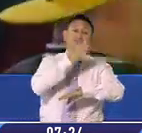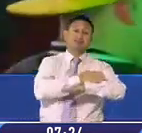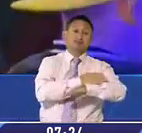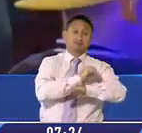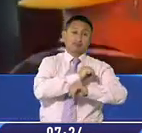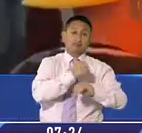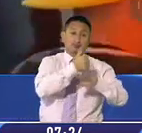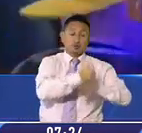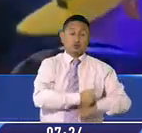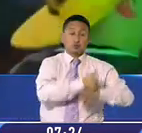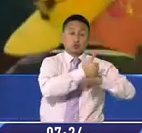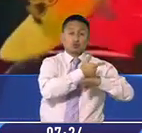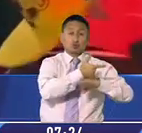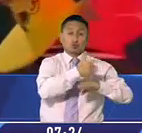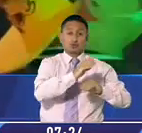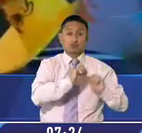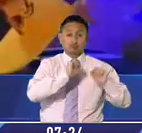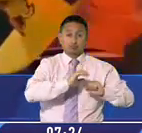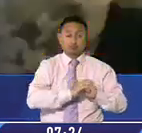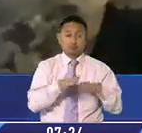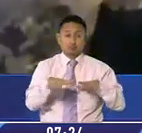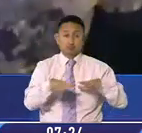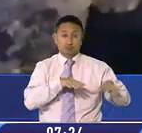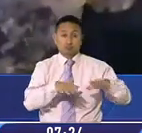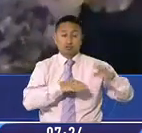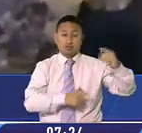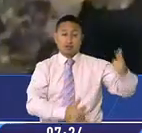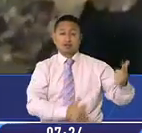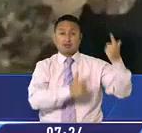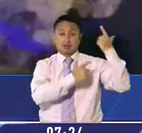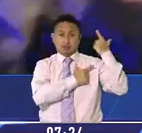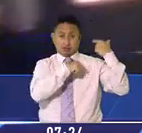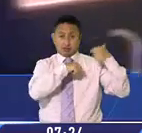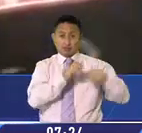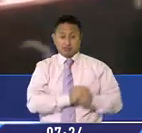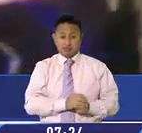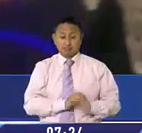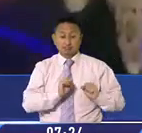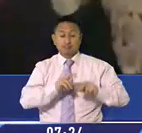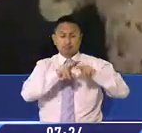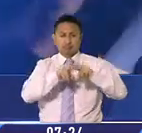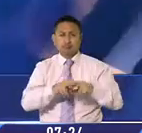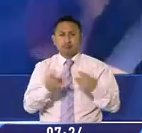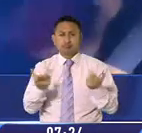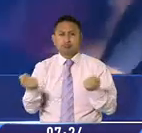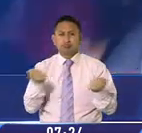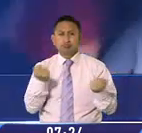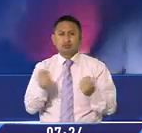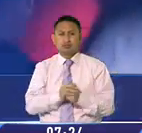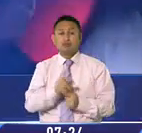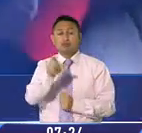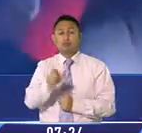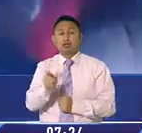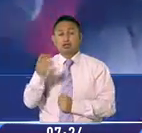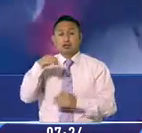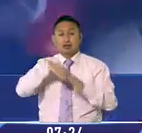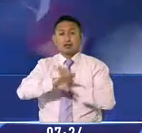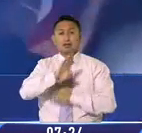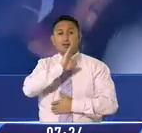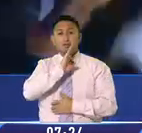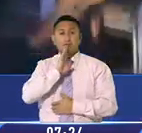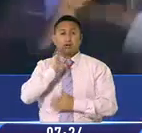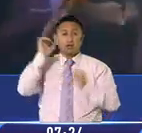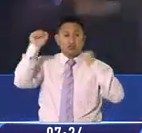en coordinación con Fuerzas Armadas, realizó operativos de control de aforo en bares, discotecas, nightclub y centros